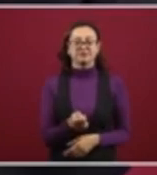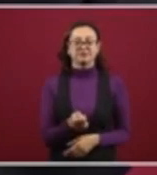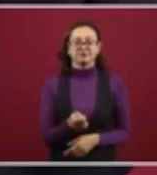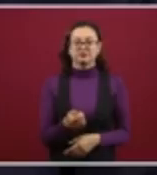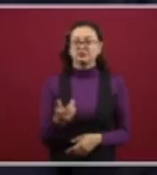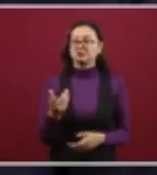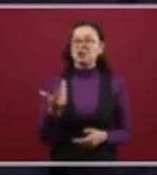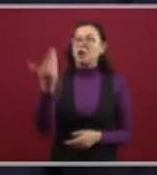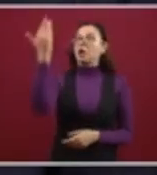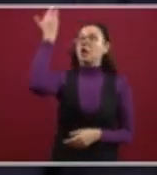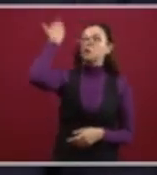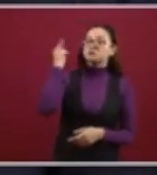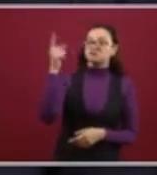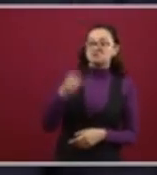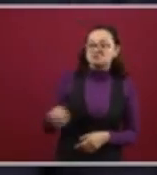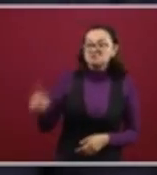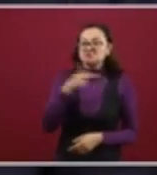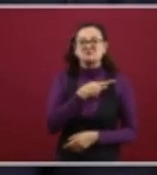se ayudaba,